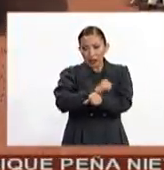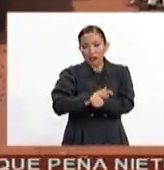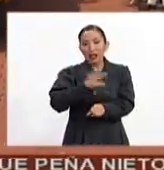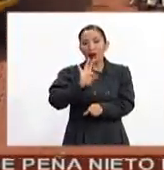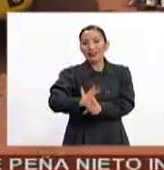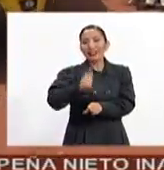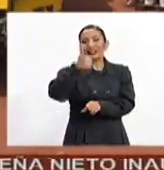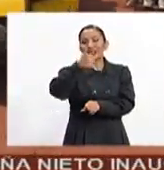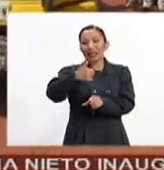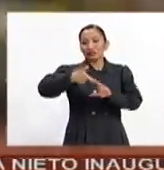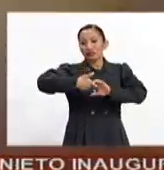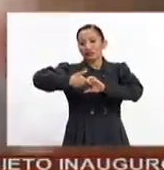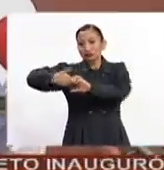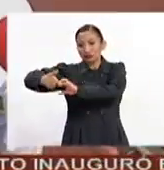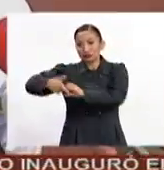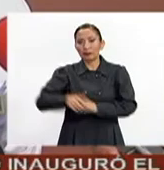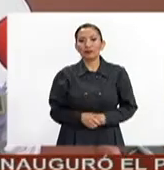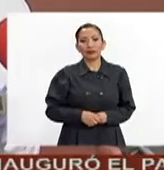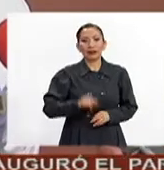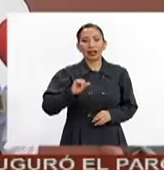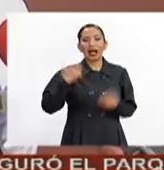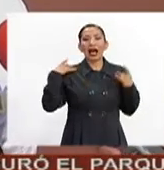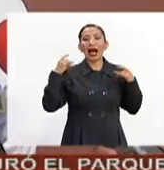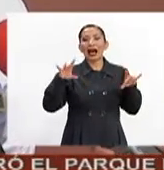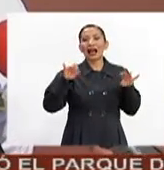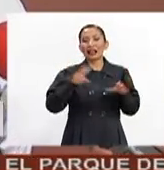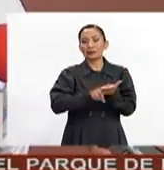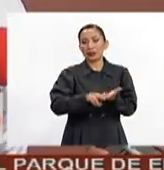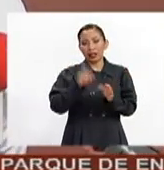y 46 grúas. Ángeles Verdes les